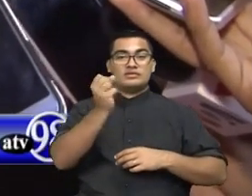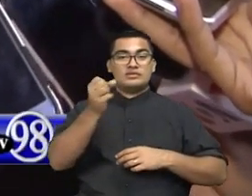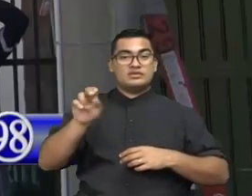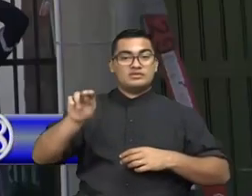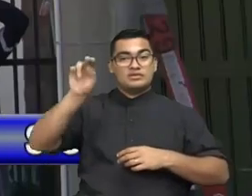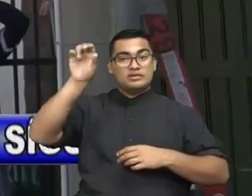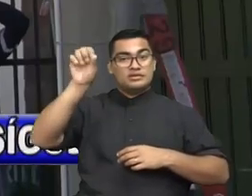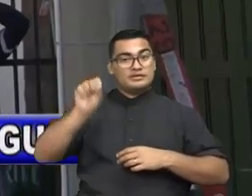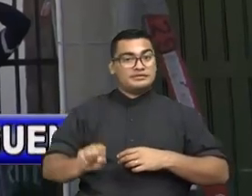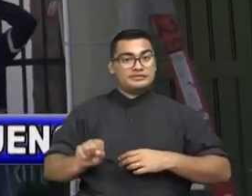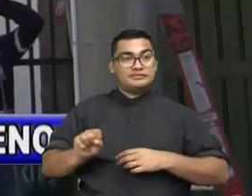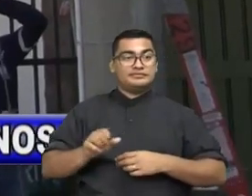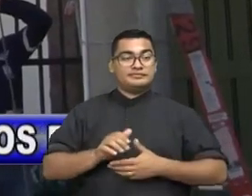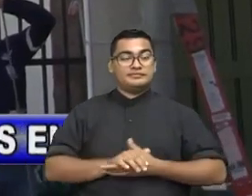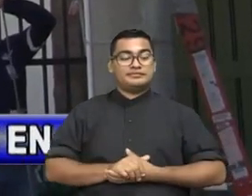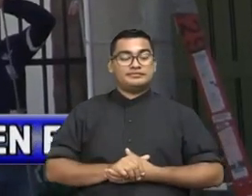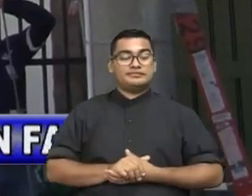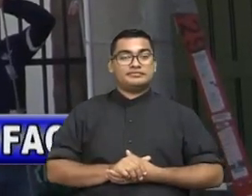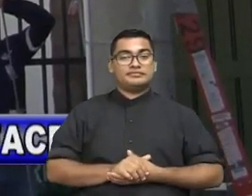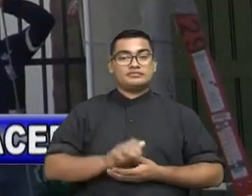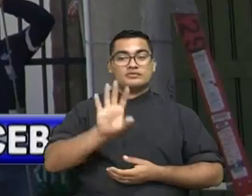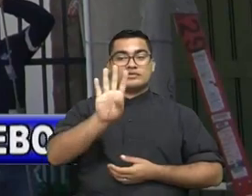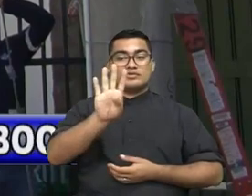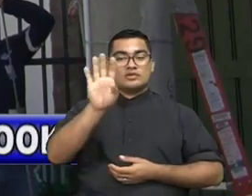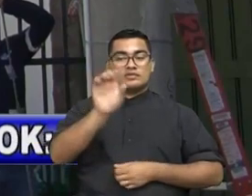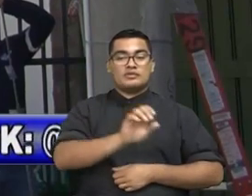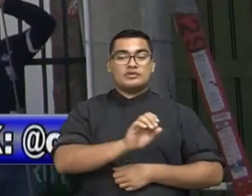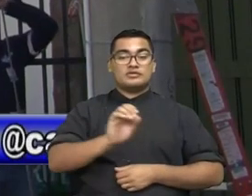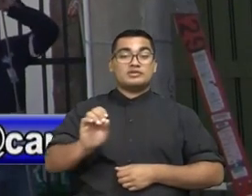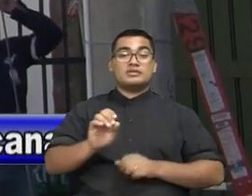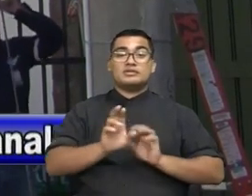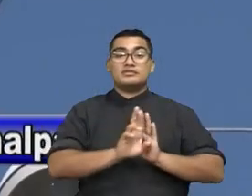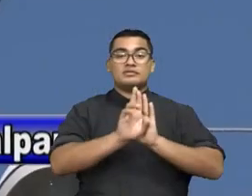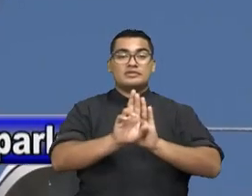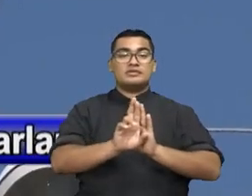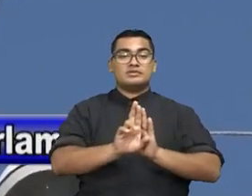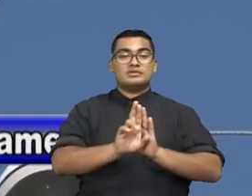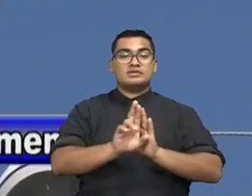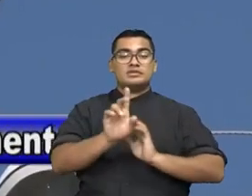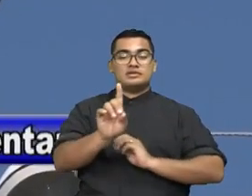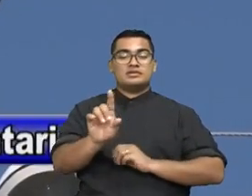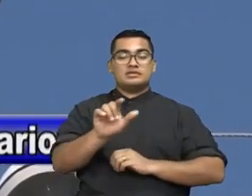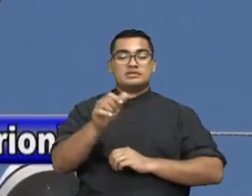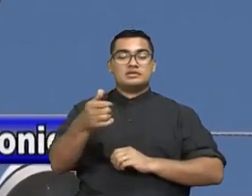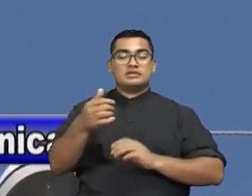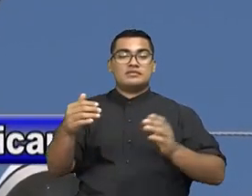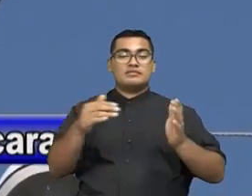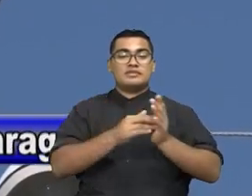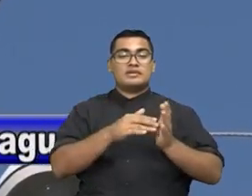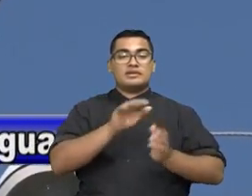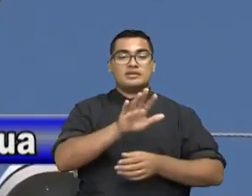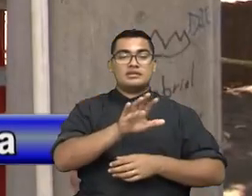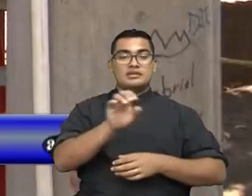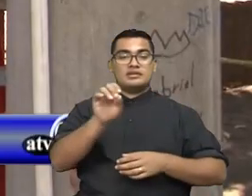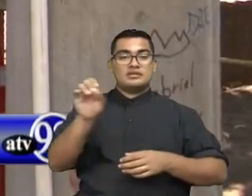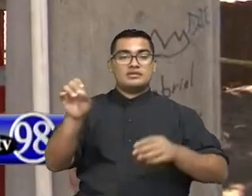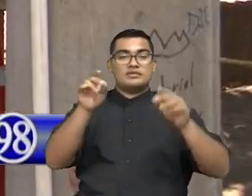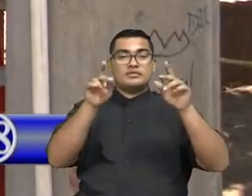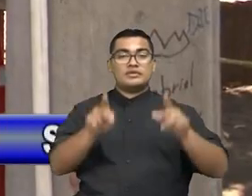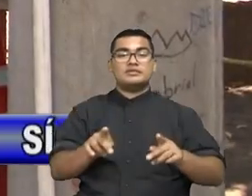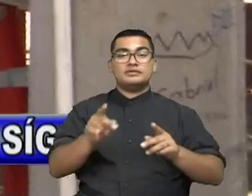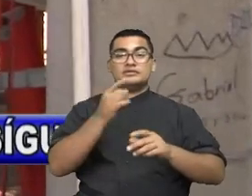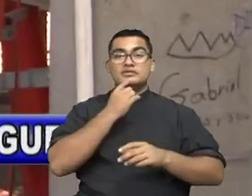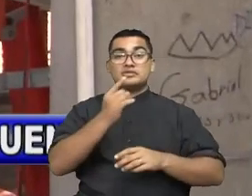Alemán. Este 4% representa unos 16.500 clientes de un total de